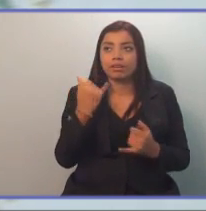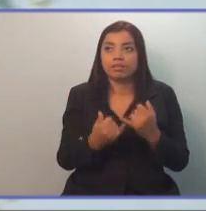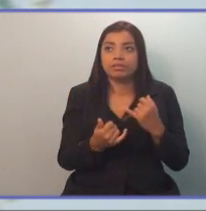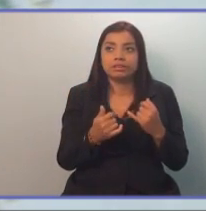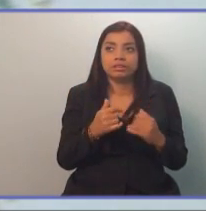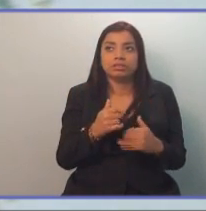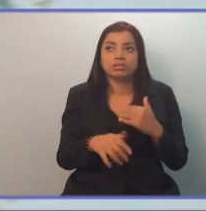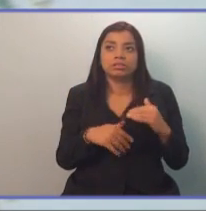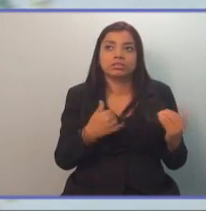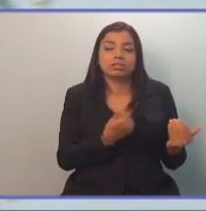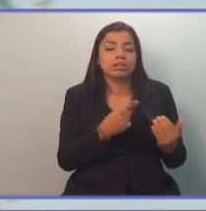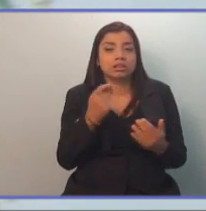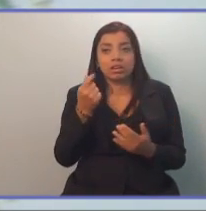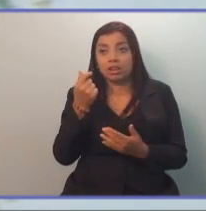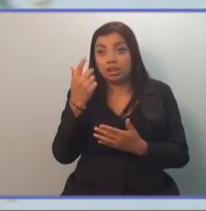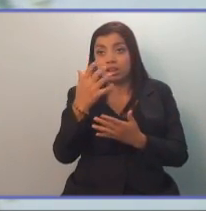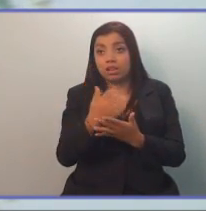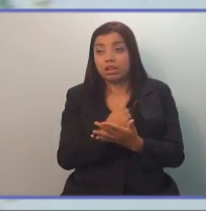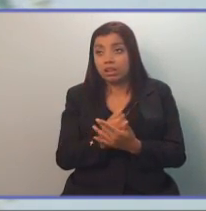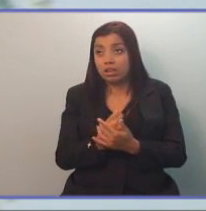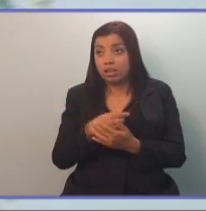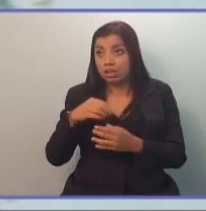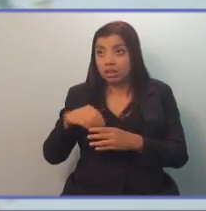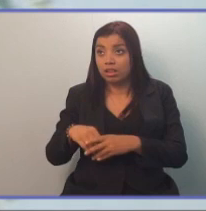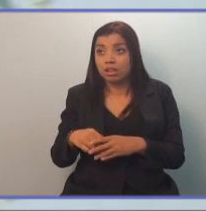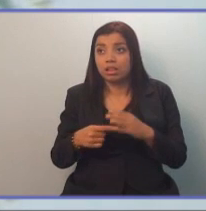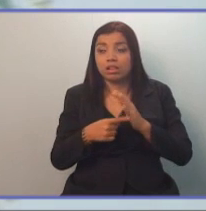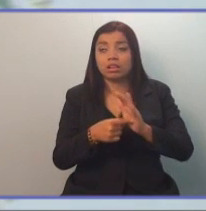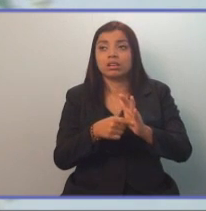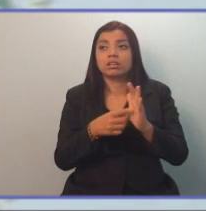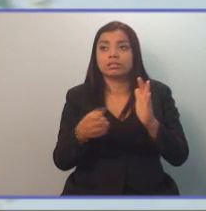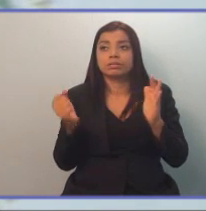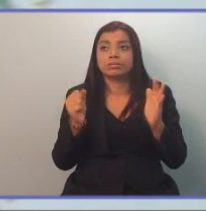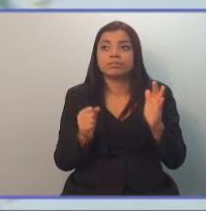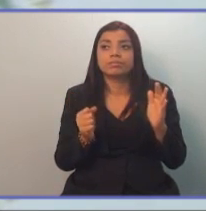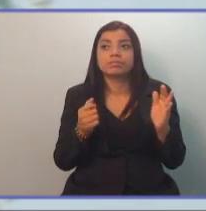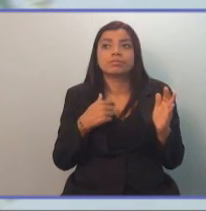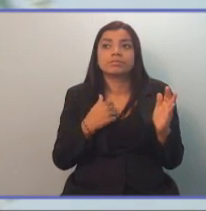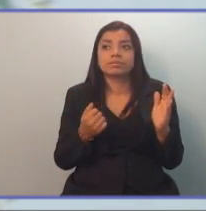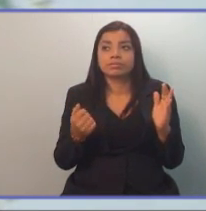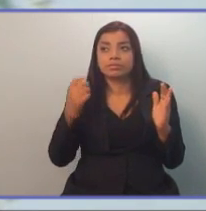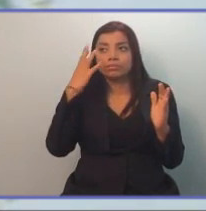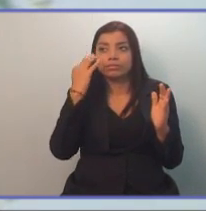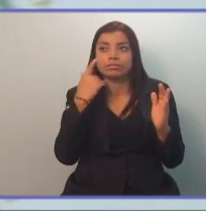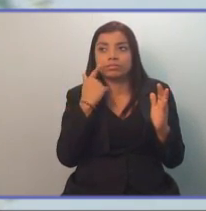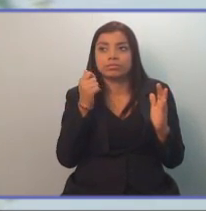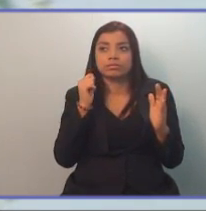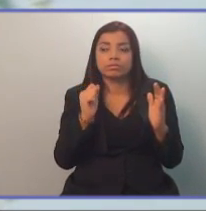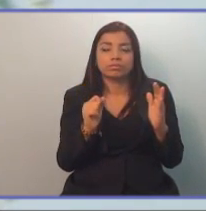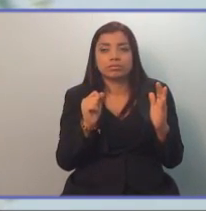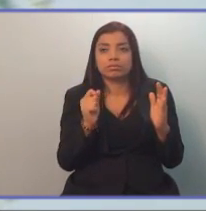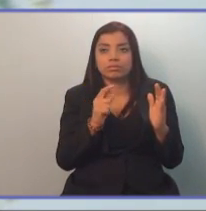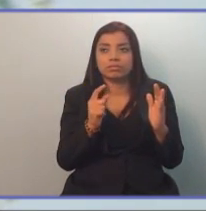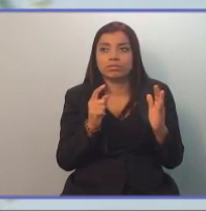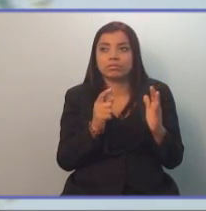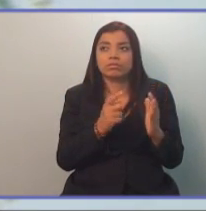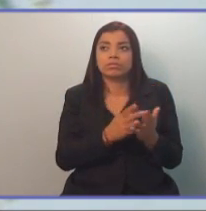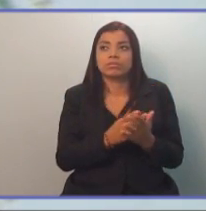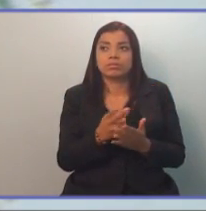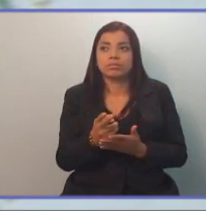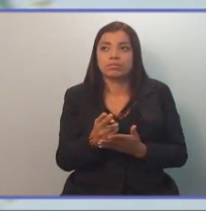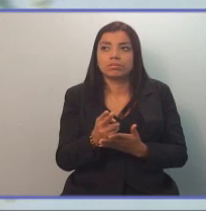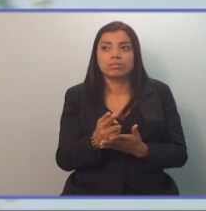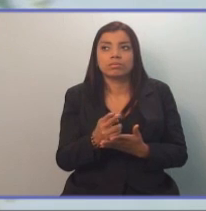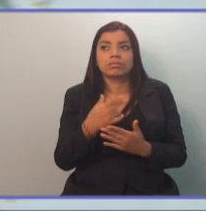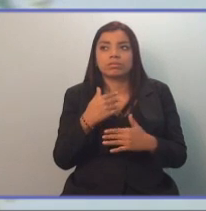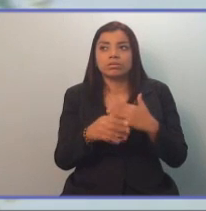indicios de enriquecimiento ilícito? Lo dejaríamos expuesto, y creo de que eso no va en contra de la transparencia, porque lo que